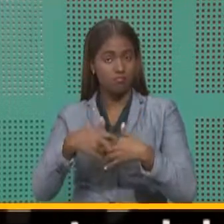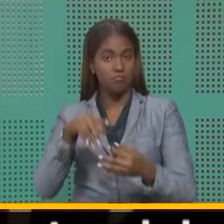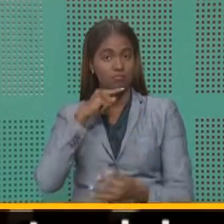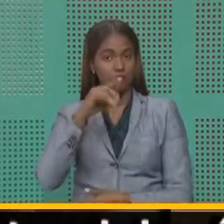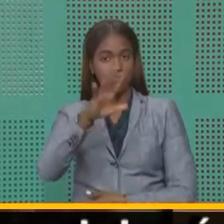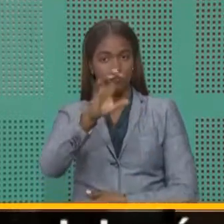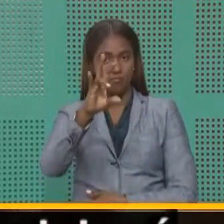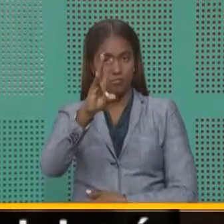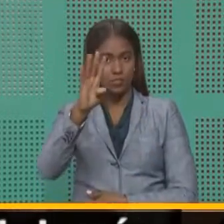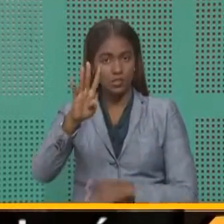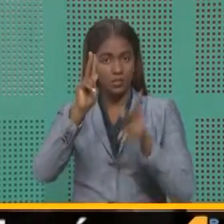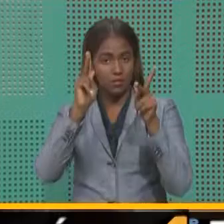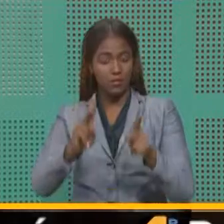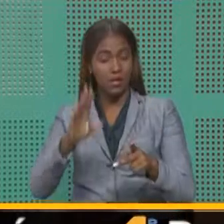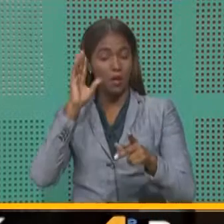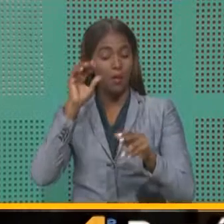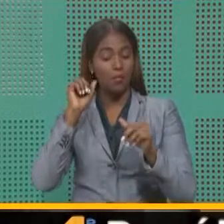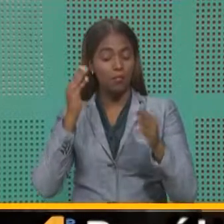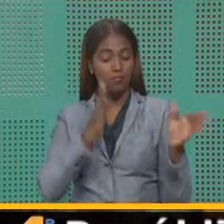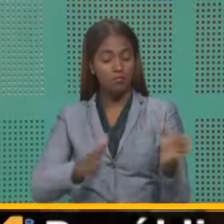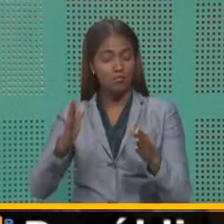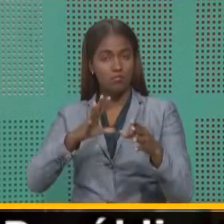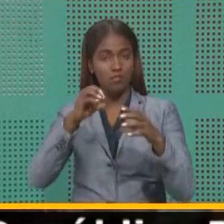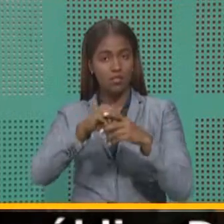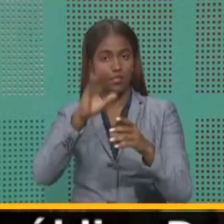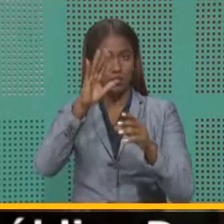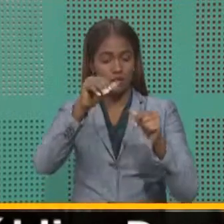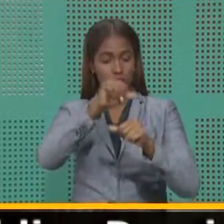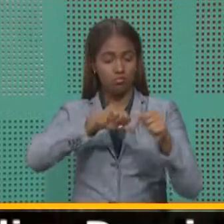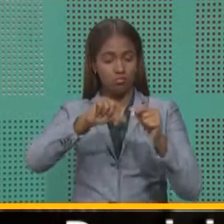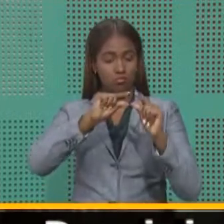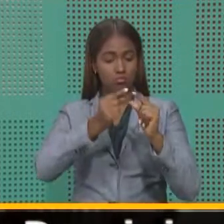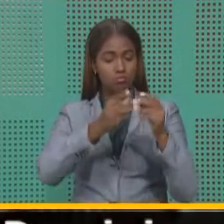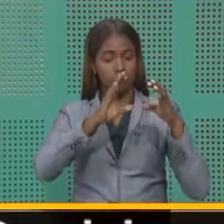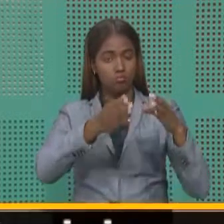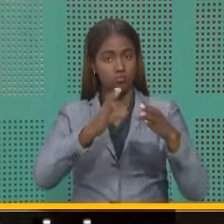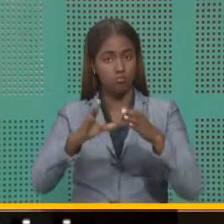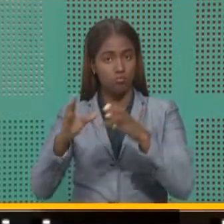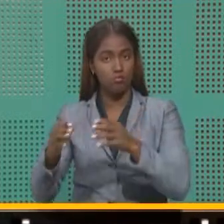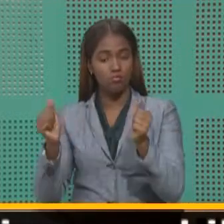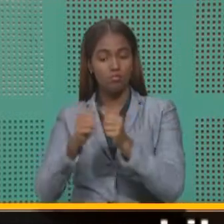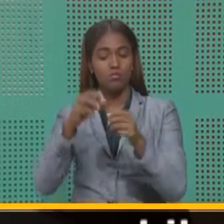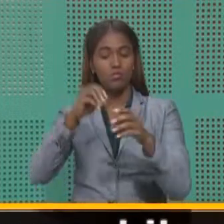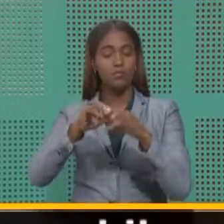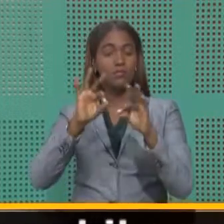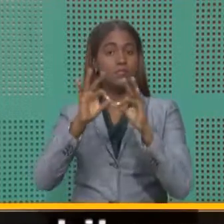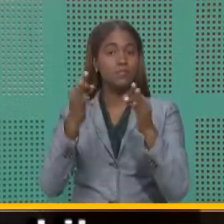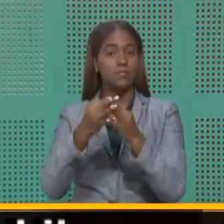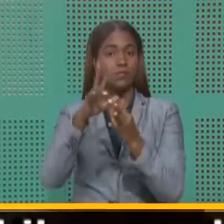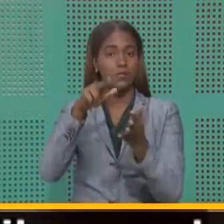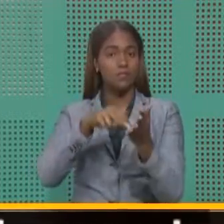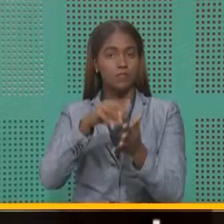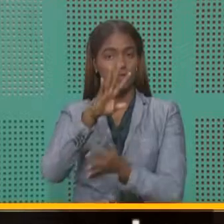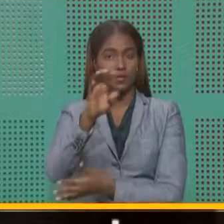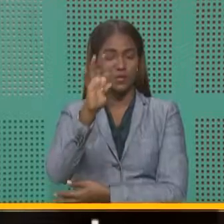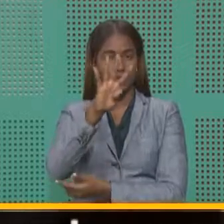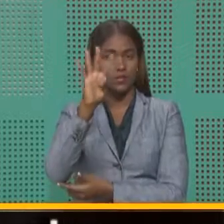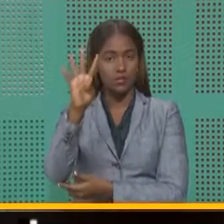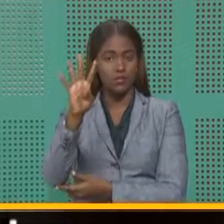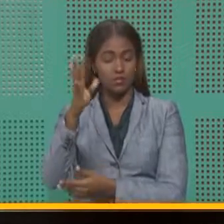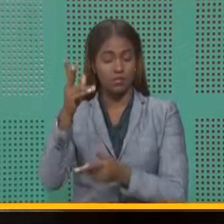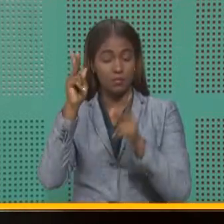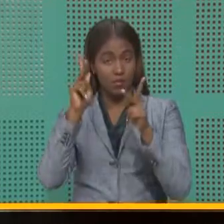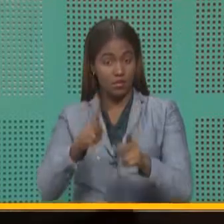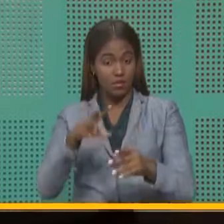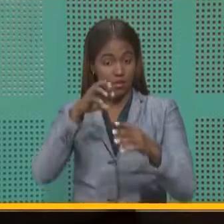574 productores organizados en 5 asociaciones con una carga familiar de 3 mil 444 miembros